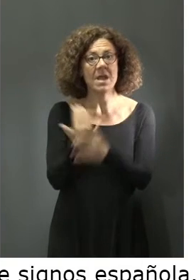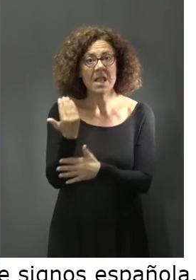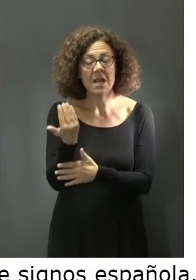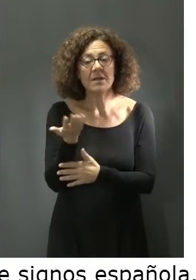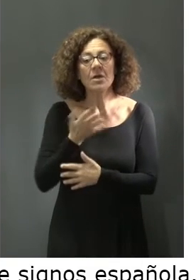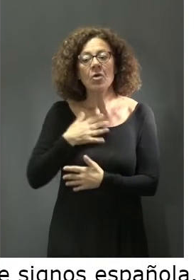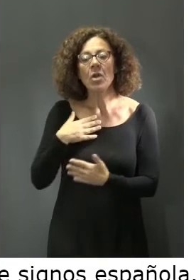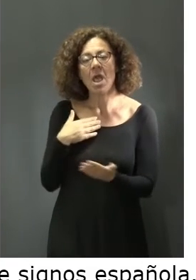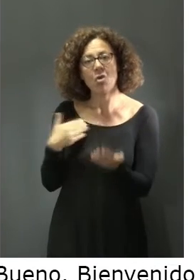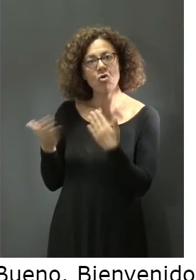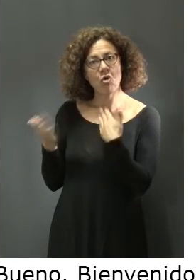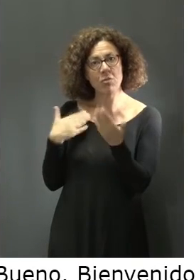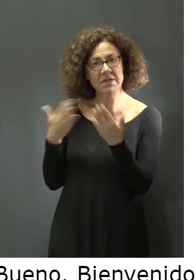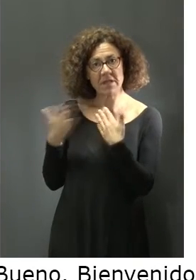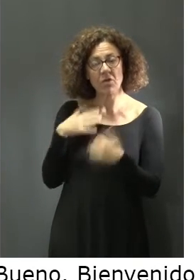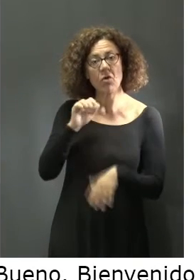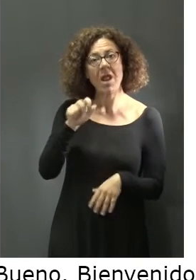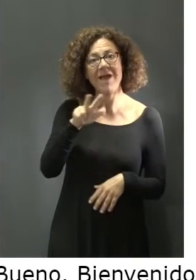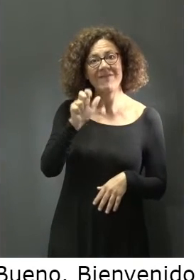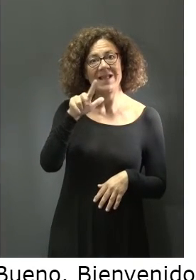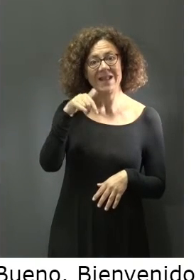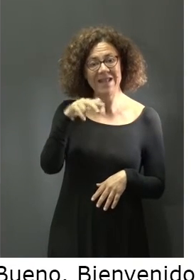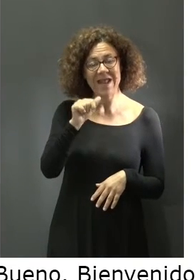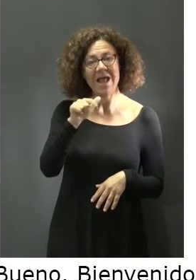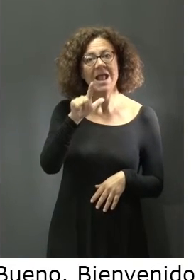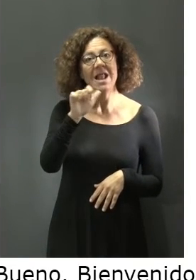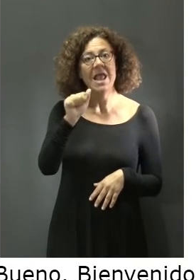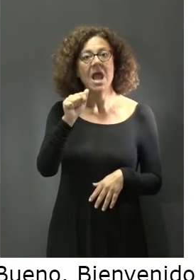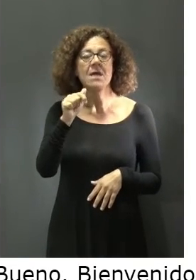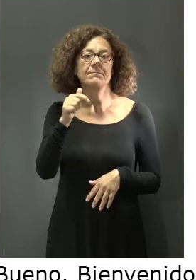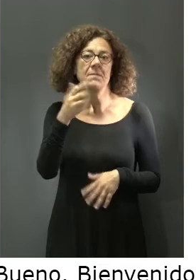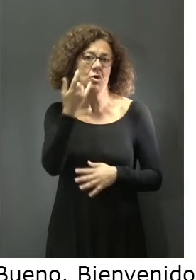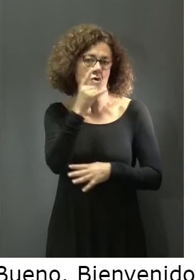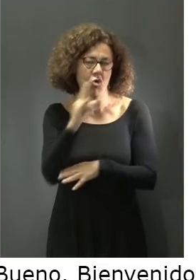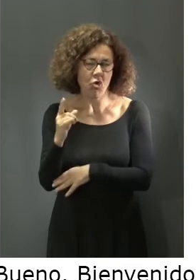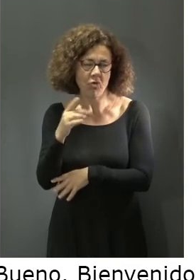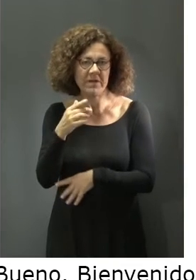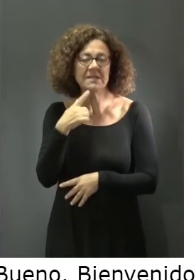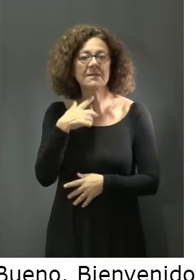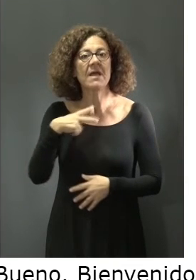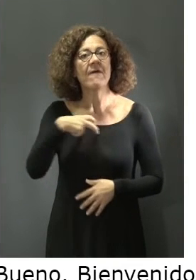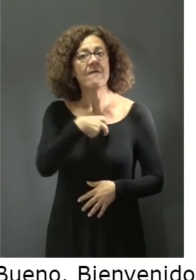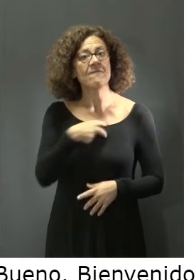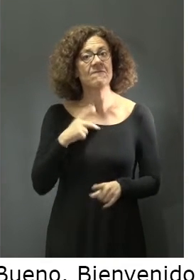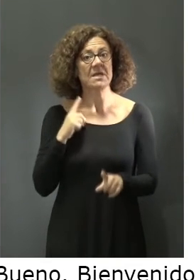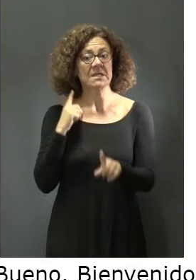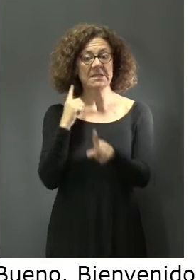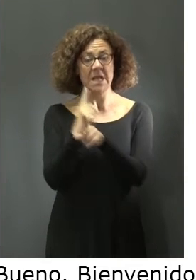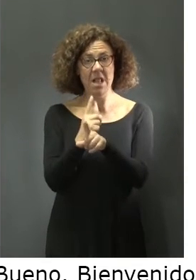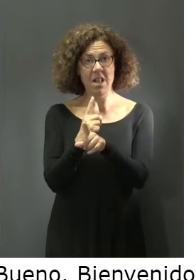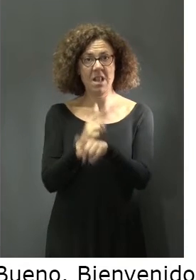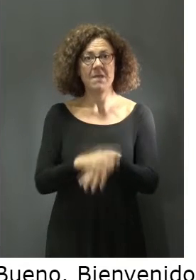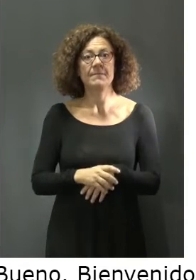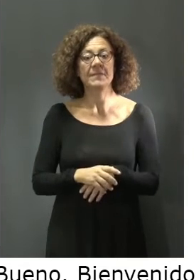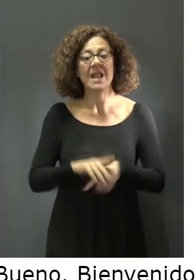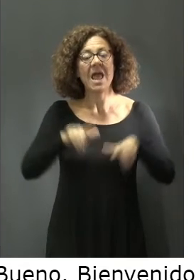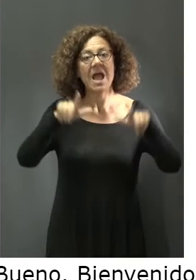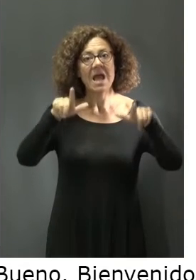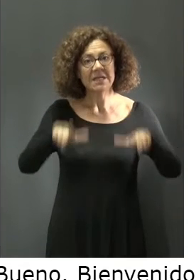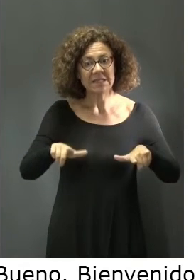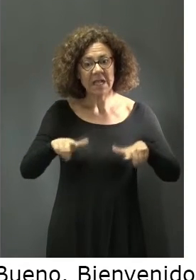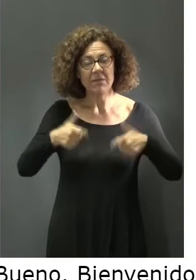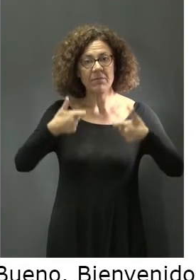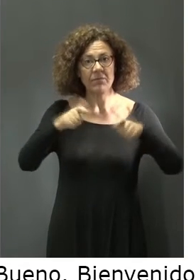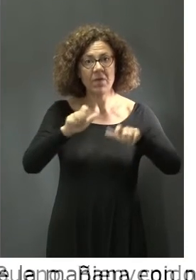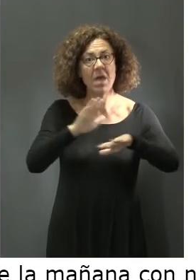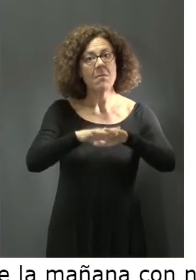nuestra conversación con Avelina Lía Robles, que es fiscal de la sala de la unidad